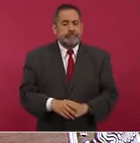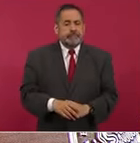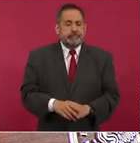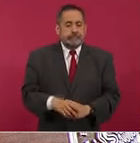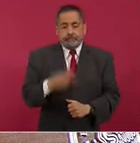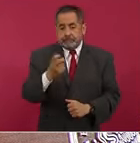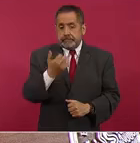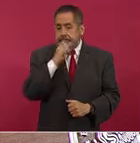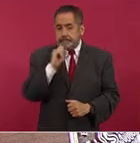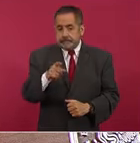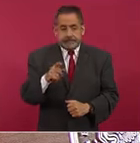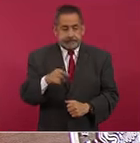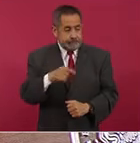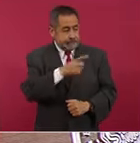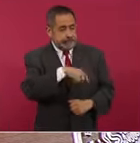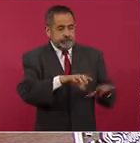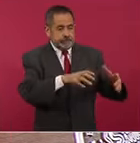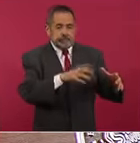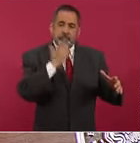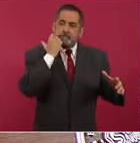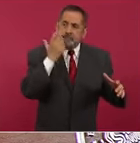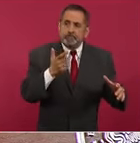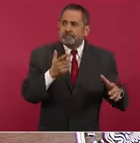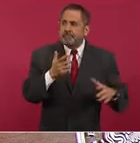Y ellos pues quisieran